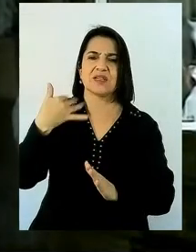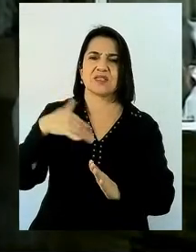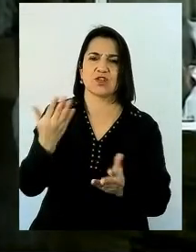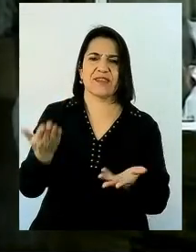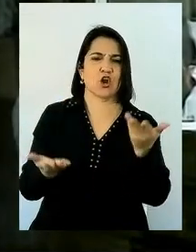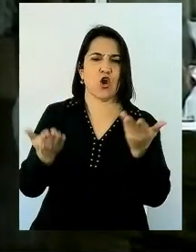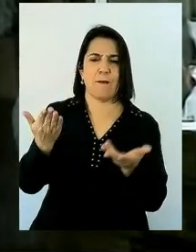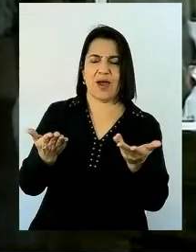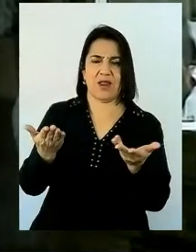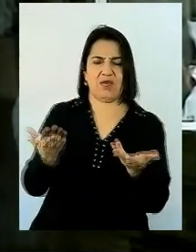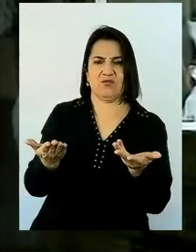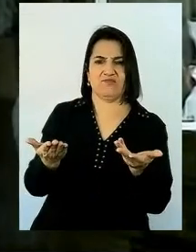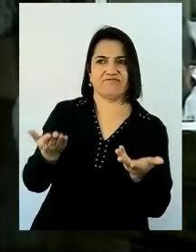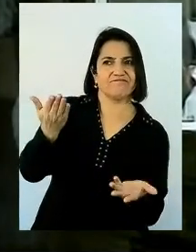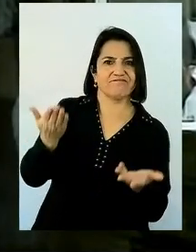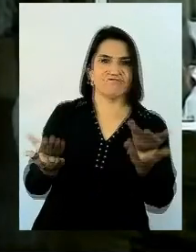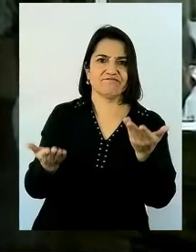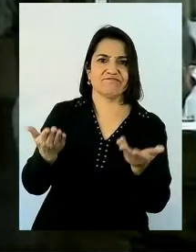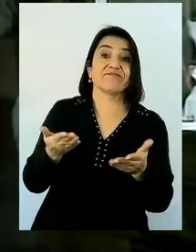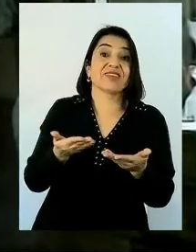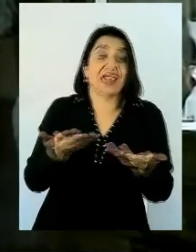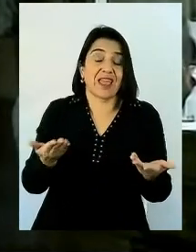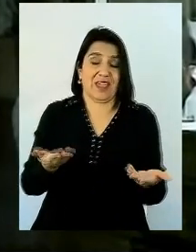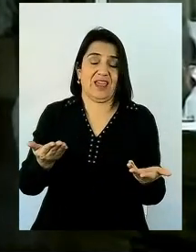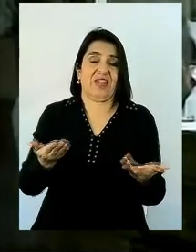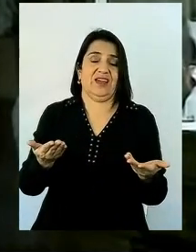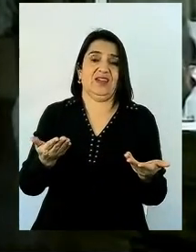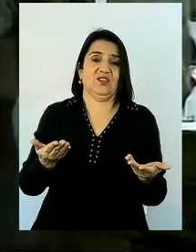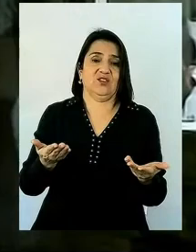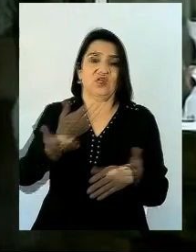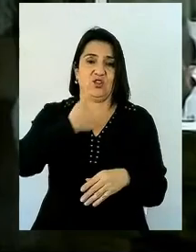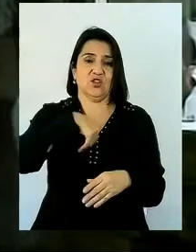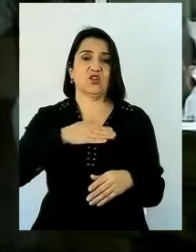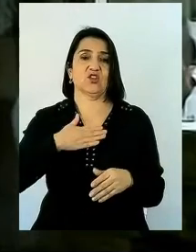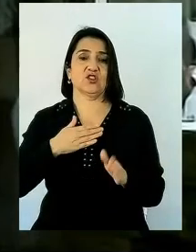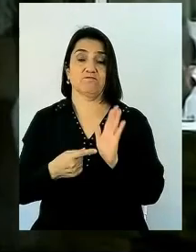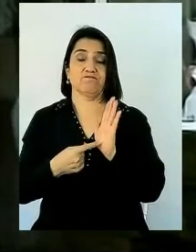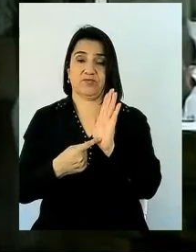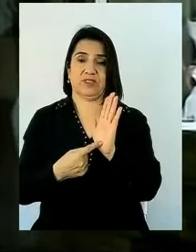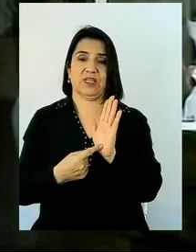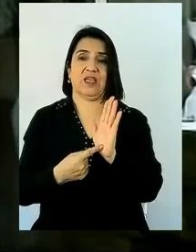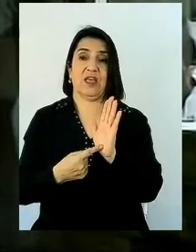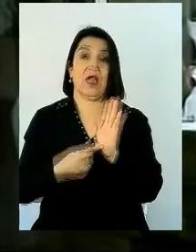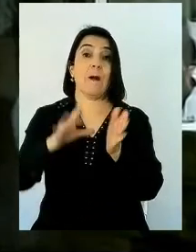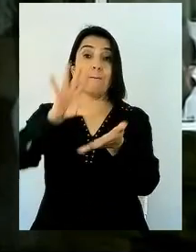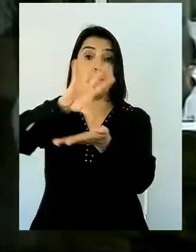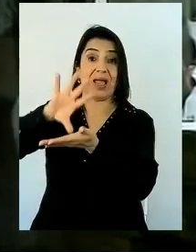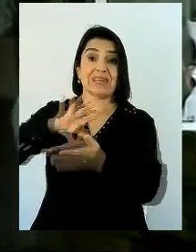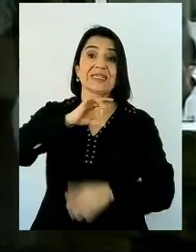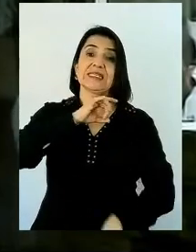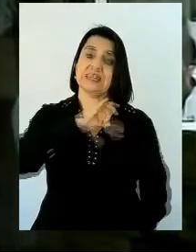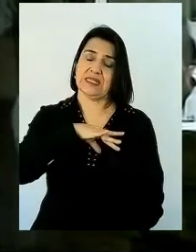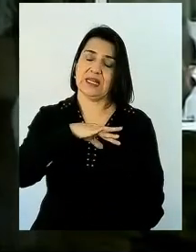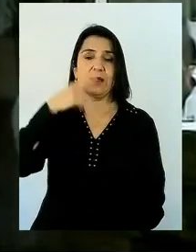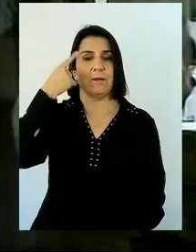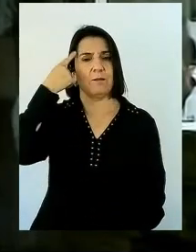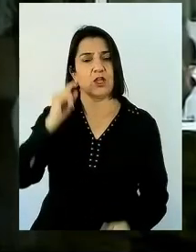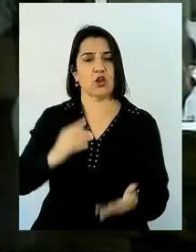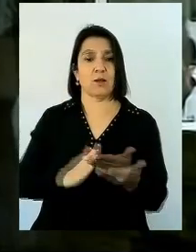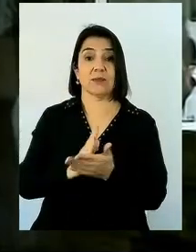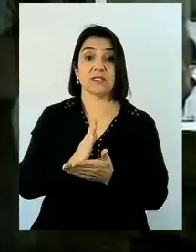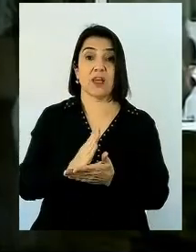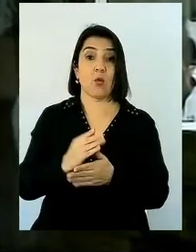parte de lo que tenemos a nivel nacional e internacional, pero cuando empezamos a hablar de la movilidad justa,